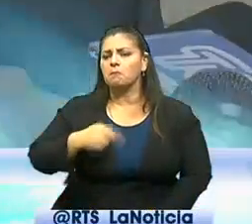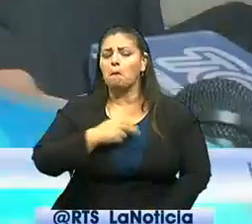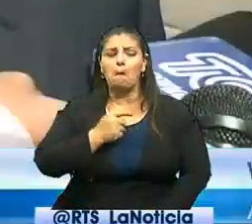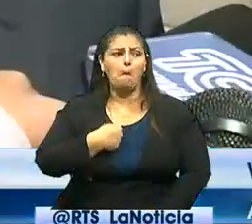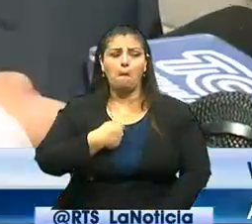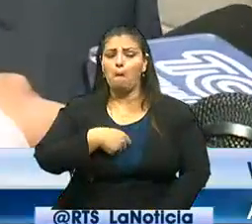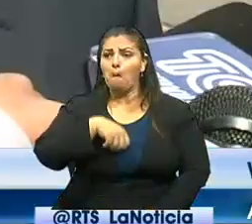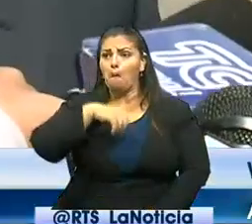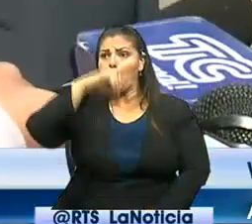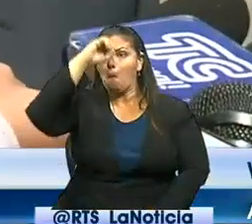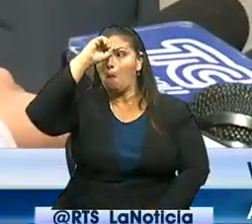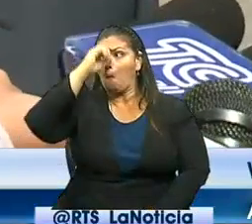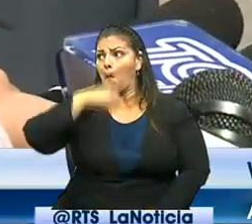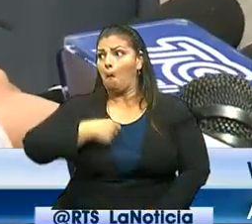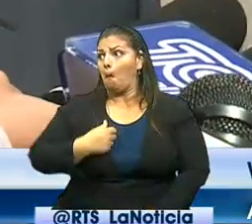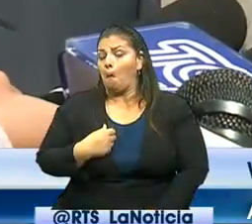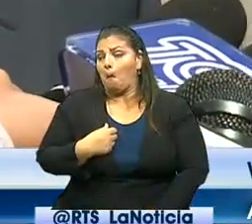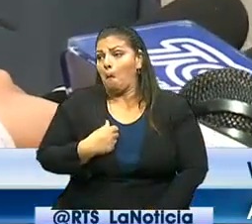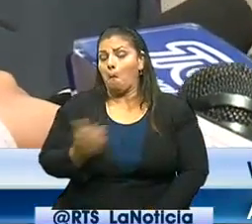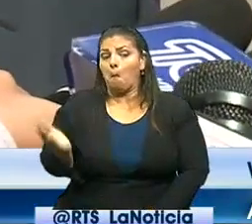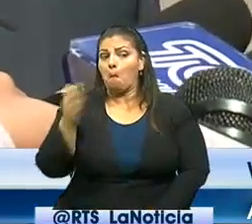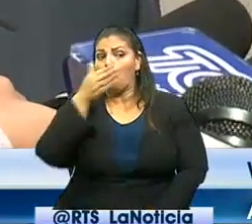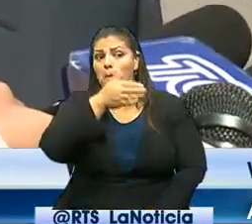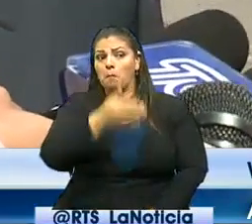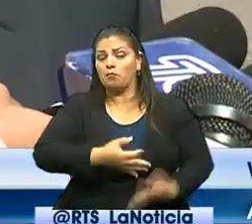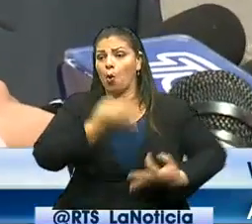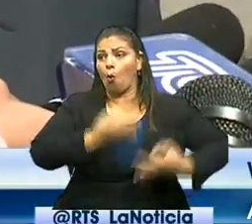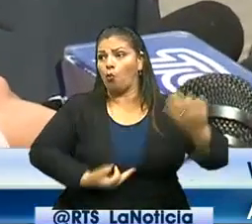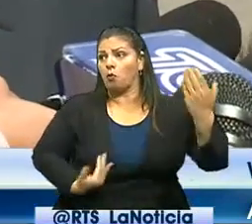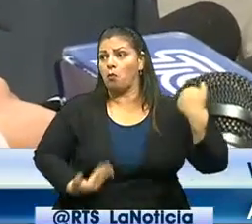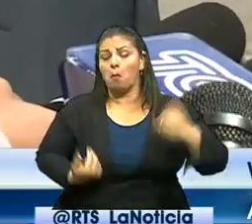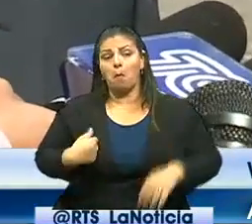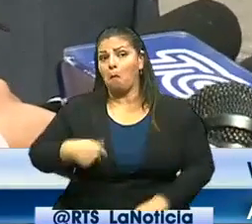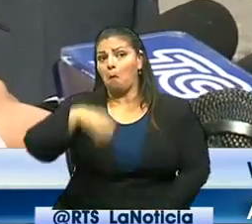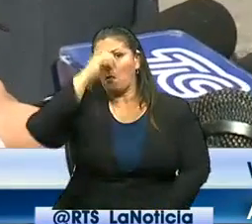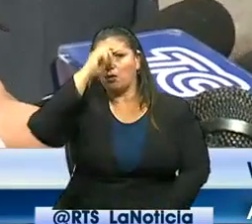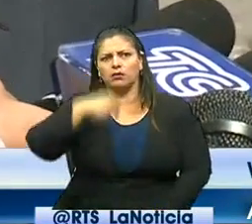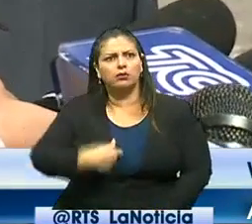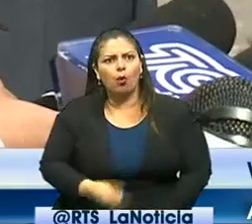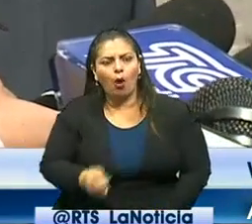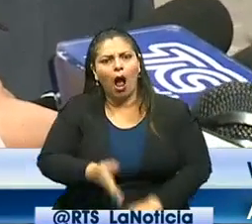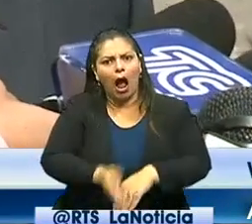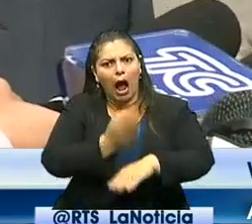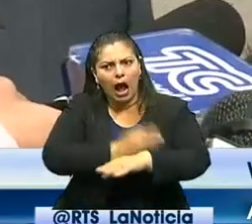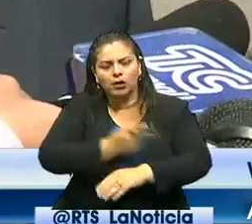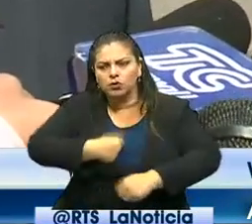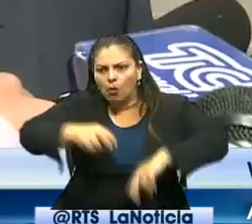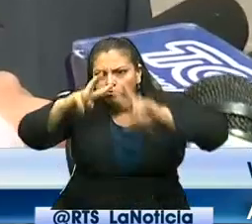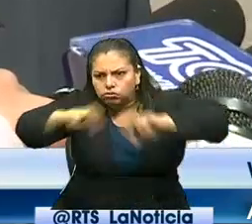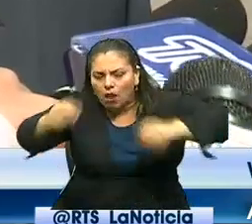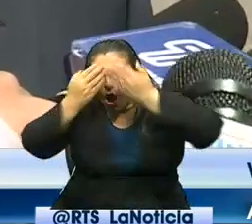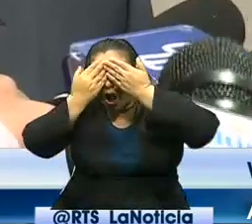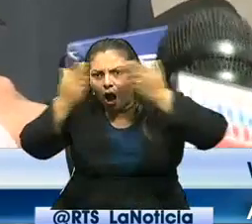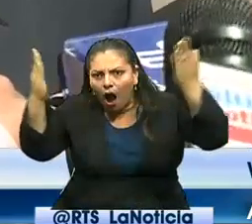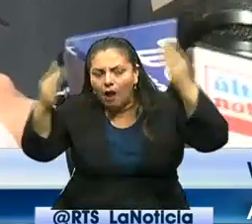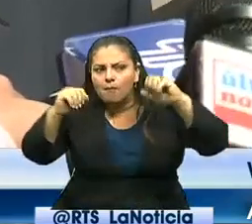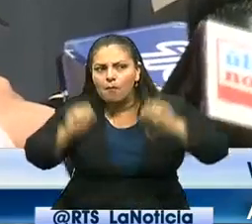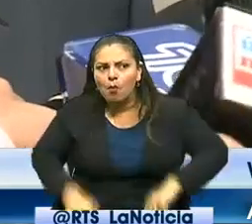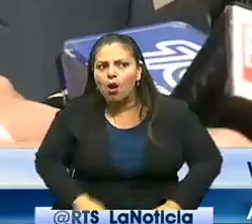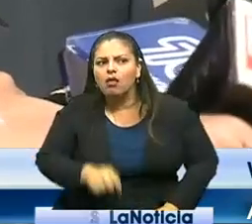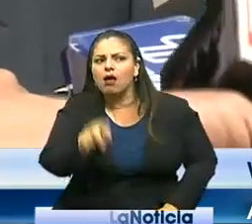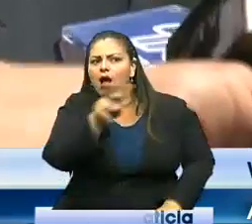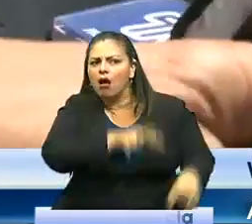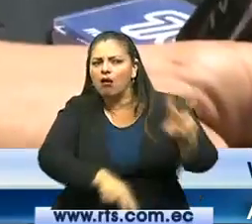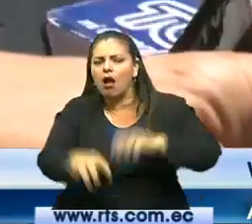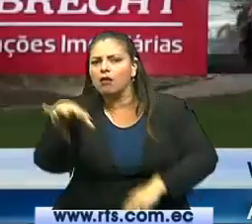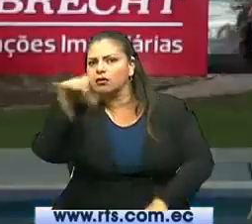político, que a ustedes ya conocen, que aunque está ya, aunque haya renunciado, nosotros vamos a continuar y para eso sí se va a entregar